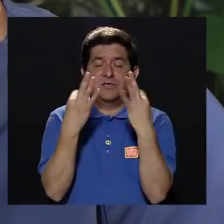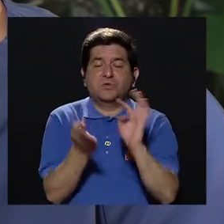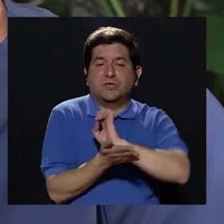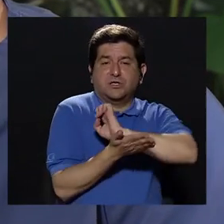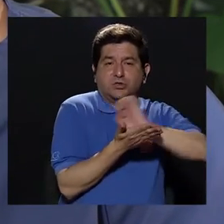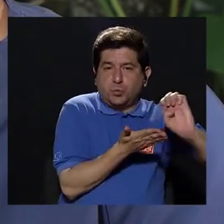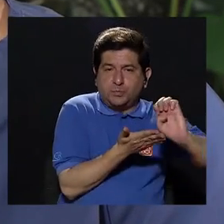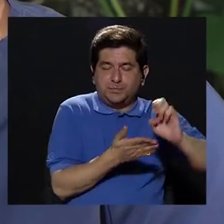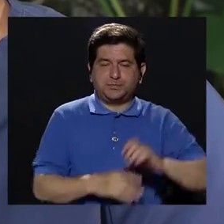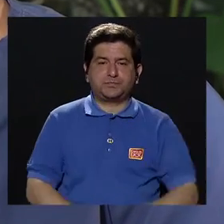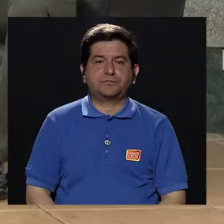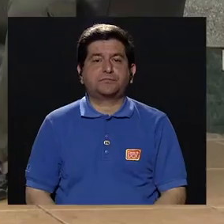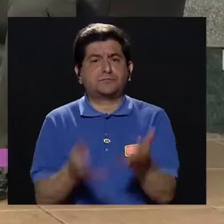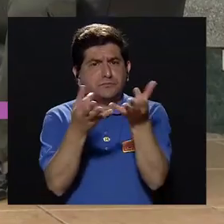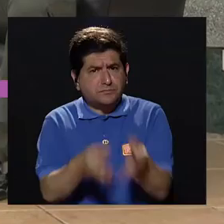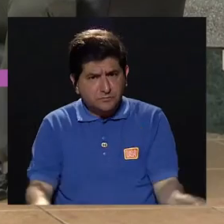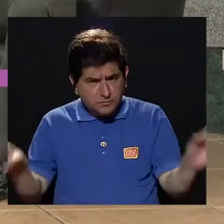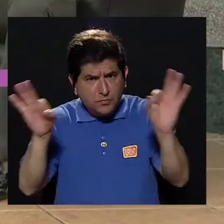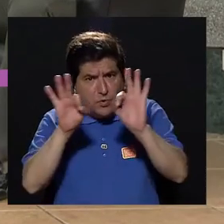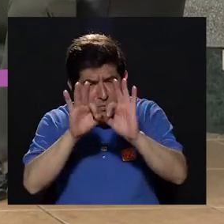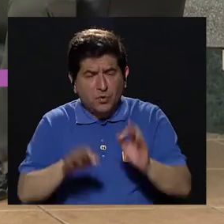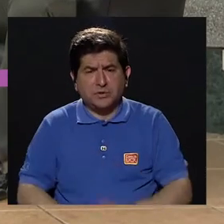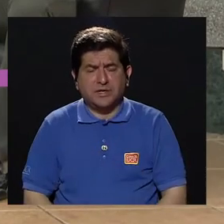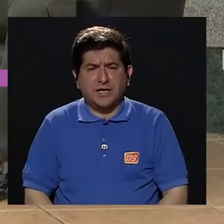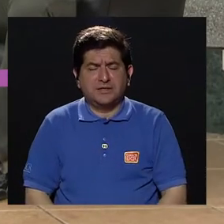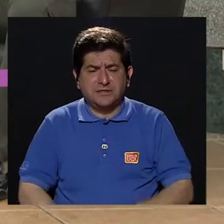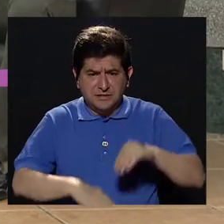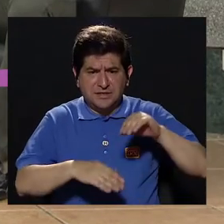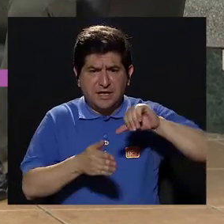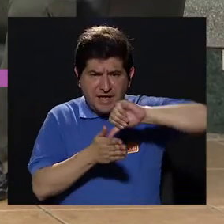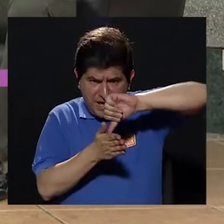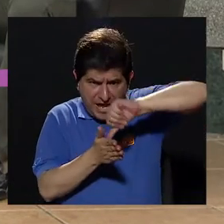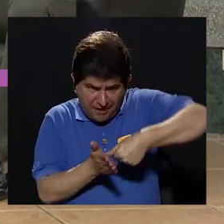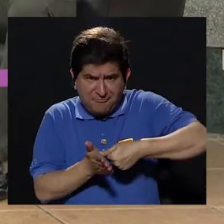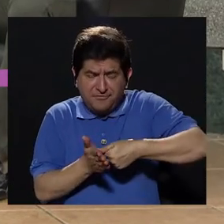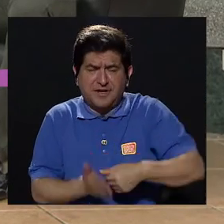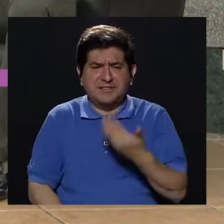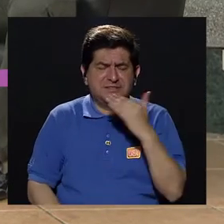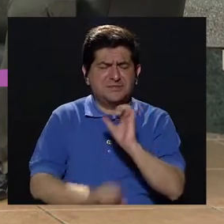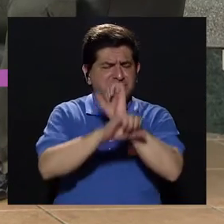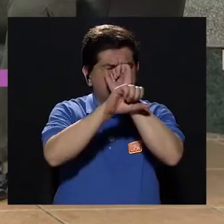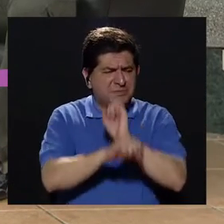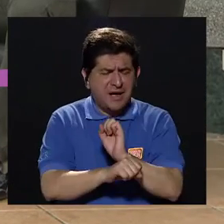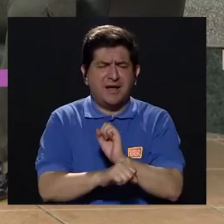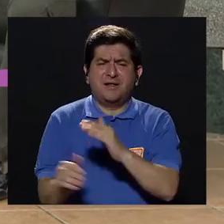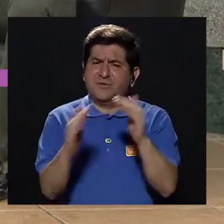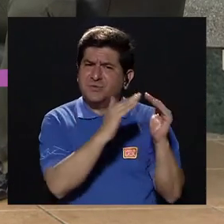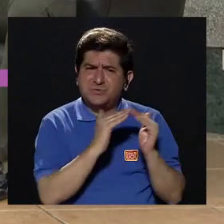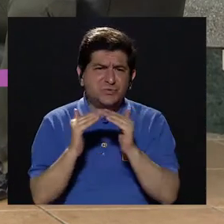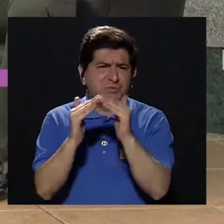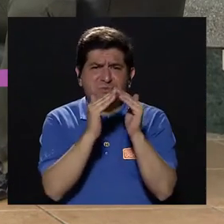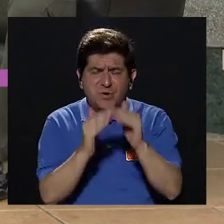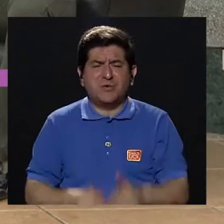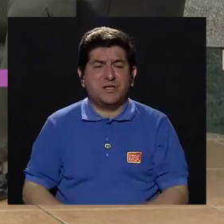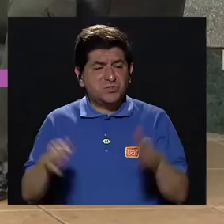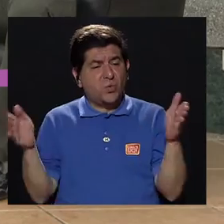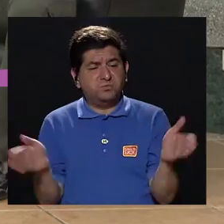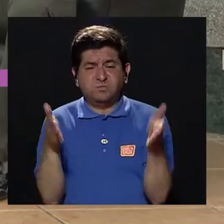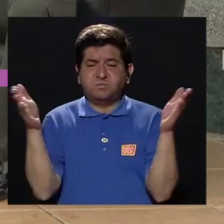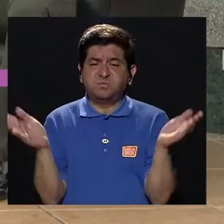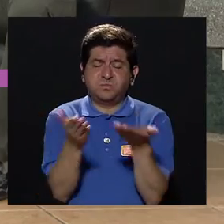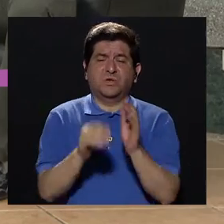situación. Claro, y importante también hacer mucho énfasis en los malos hábitos que nosotros como población